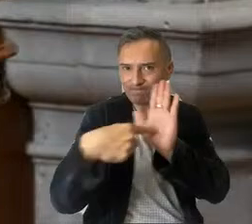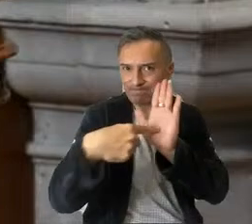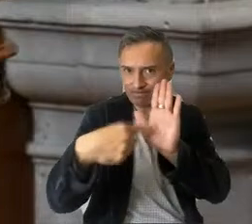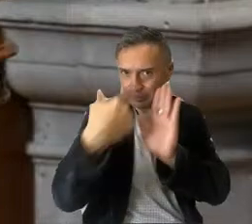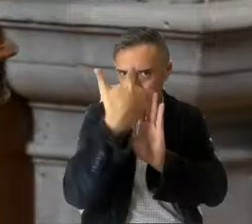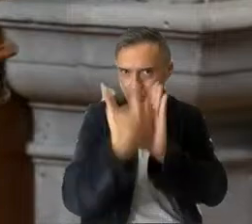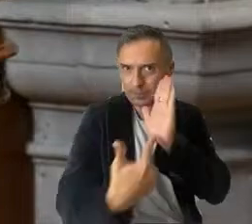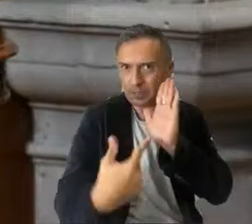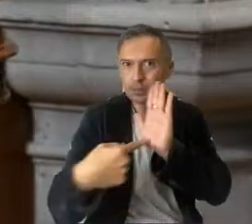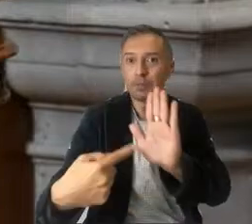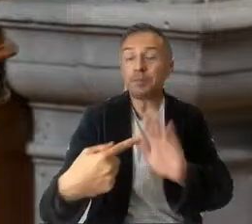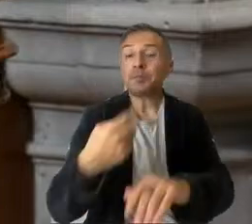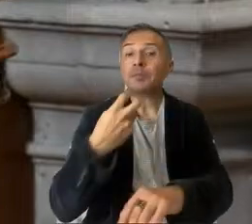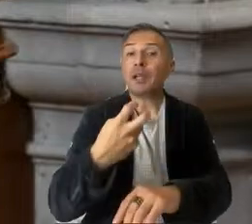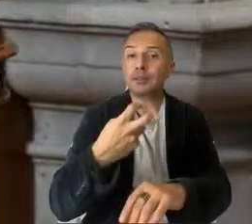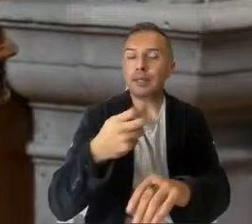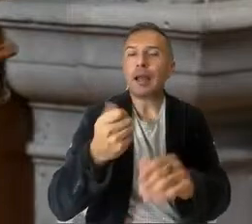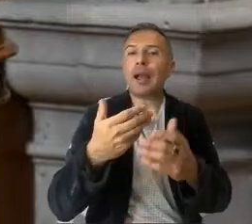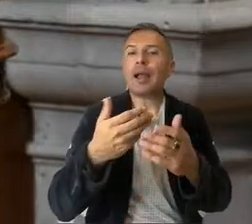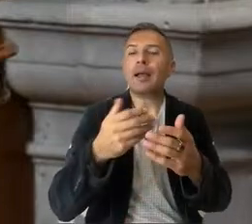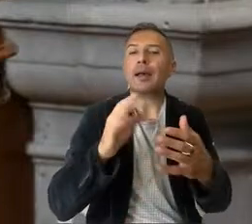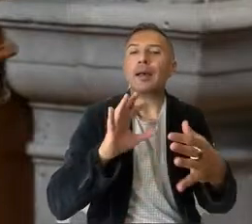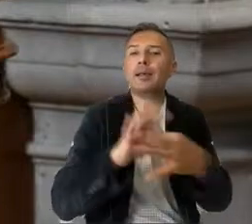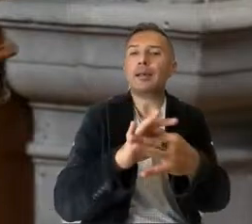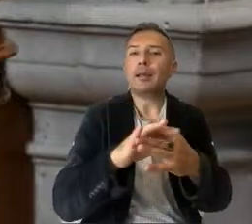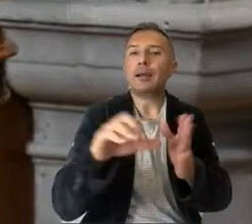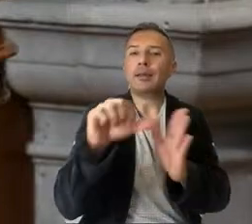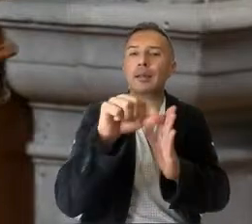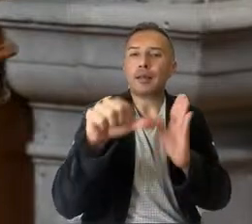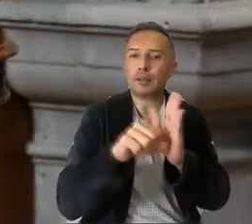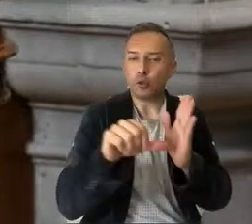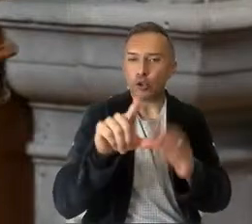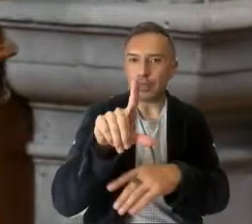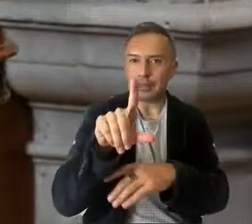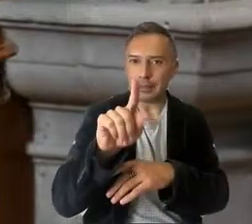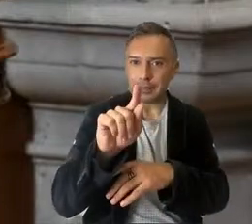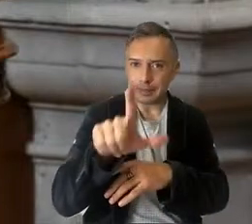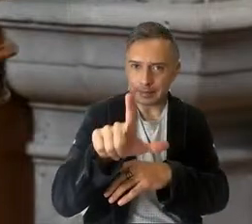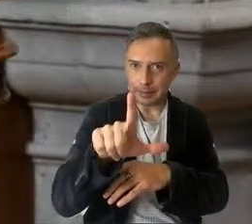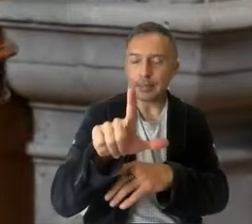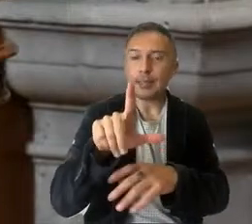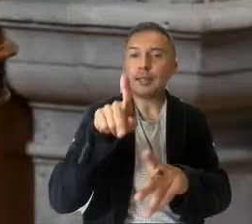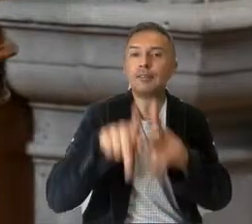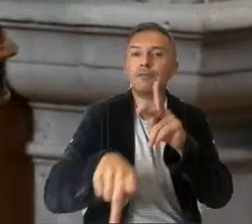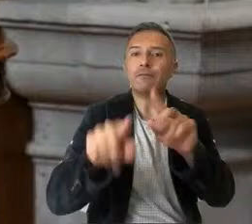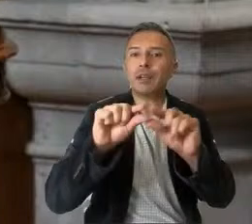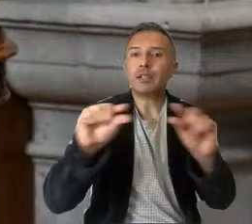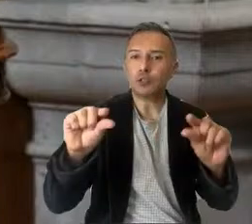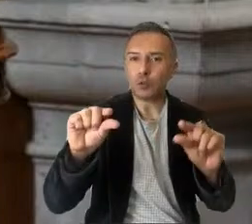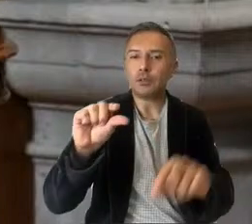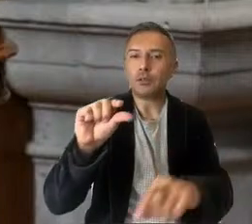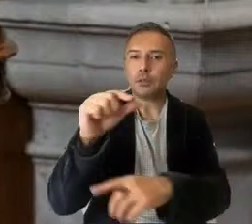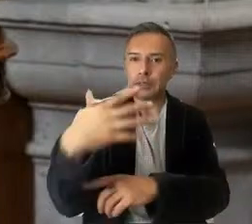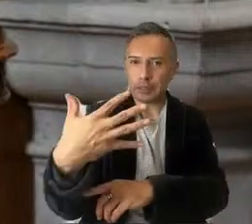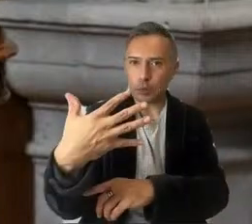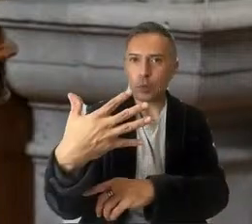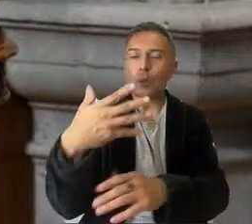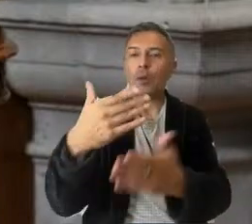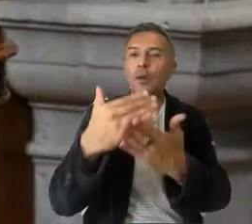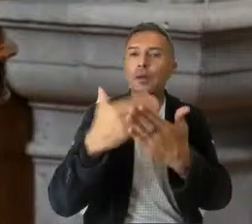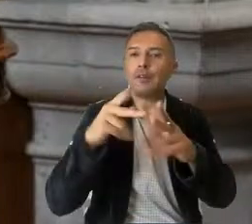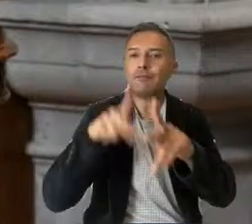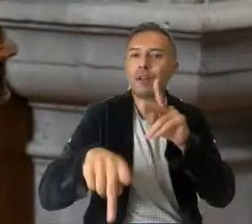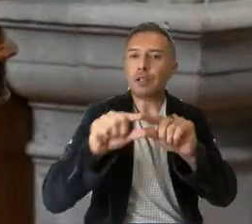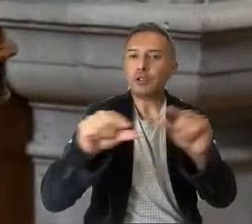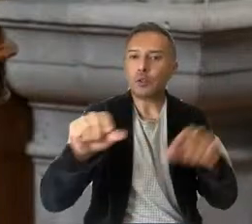en lo anterior y en estricto cumplimiento a lo establecido en los artículos 77, fracción 5,